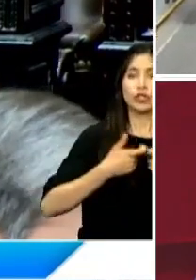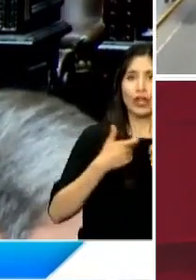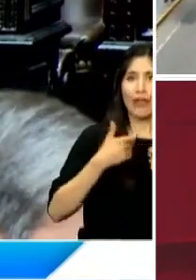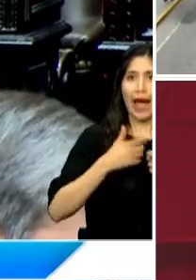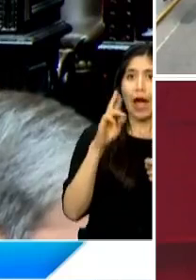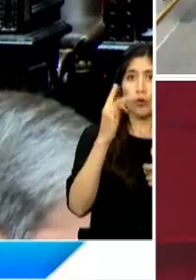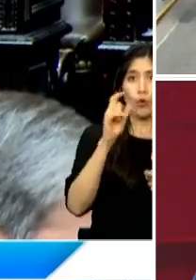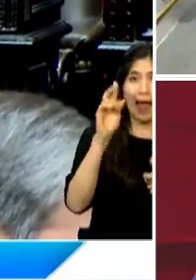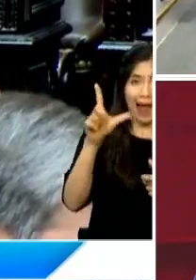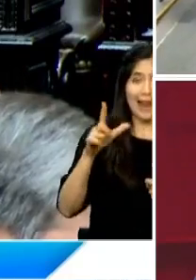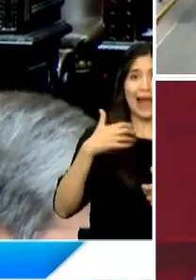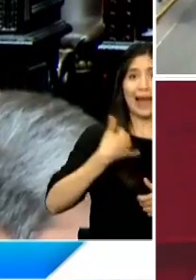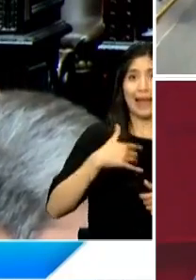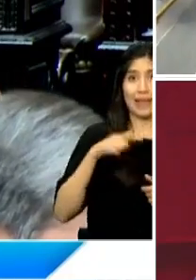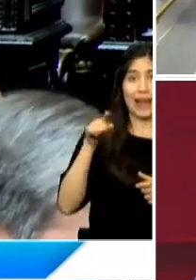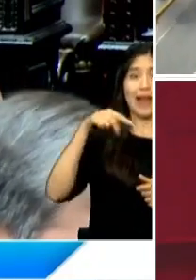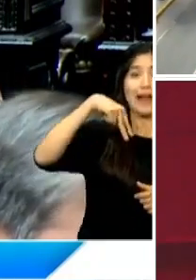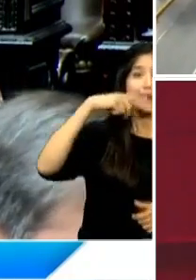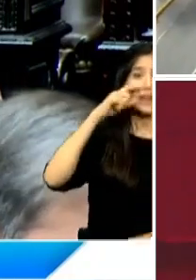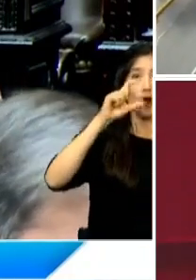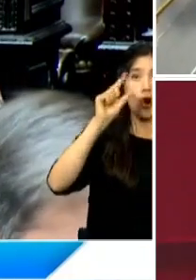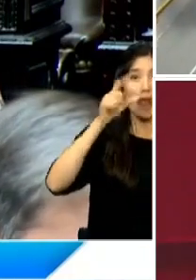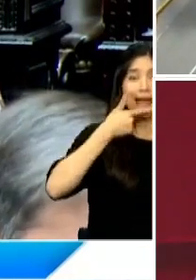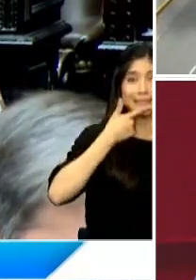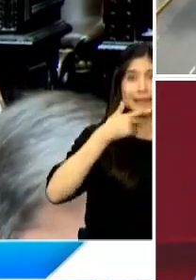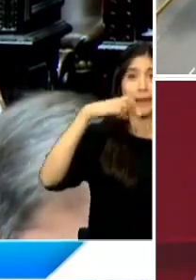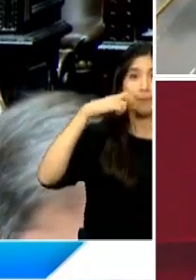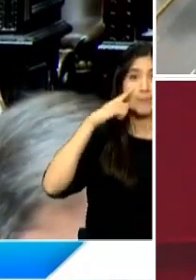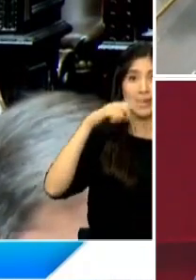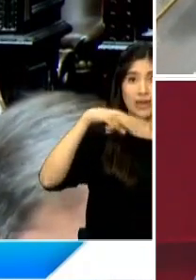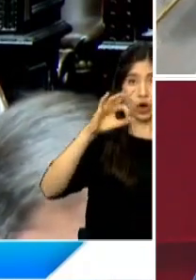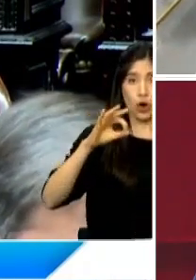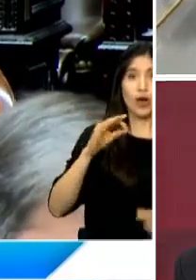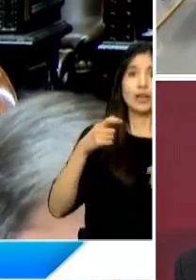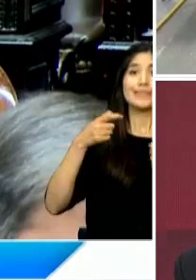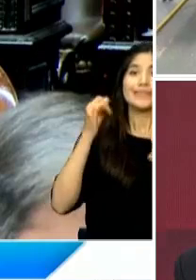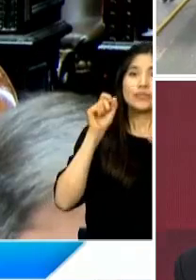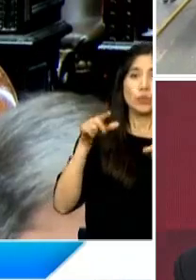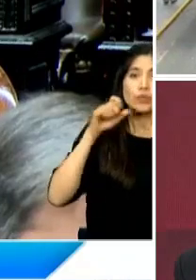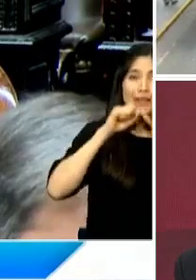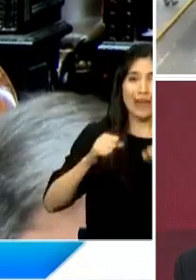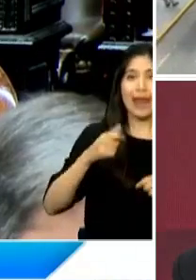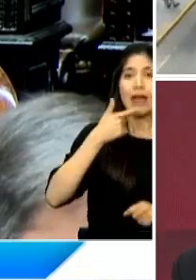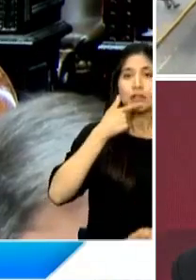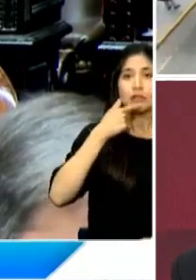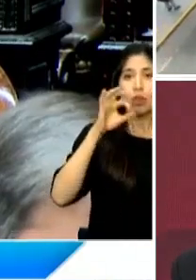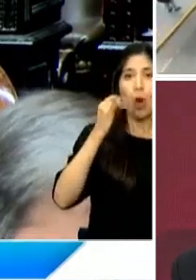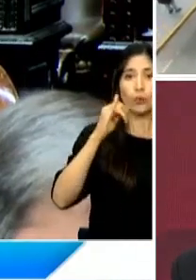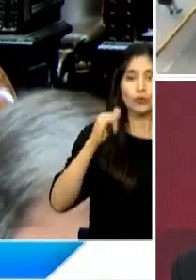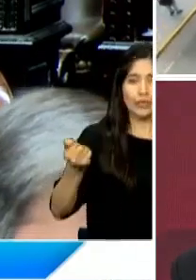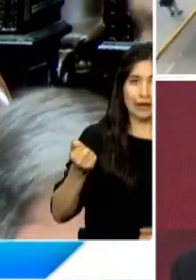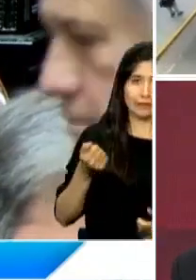muy importante ver ahora qué es lo que sucede en la calle. Insisto, el gobierno tiene...